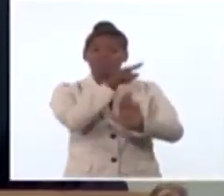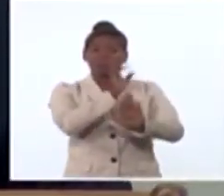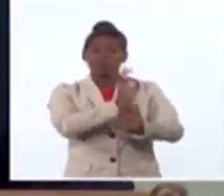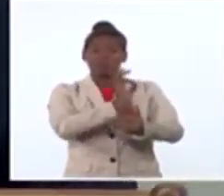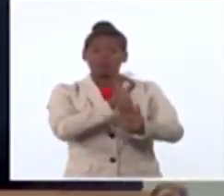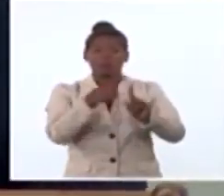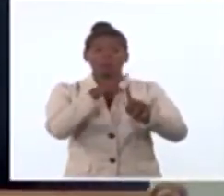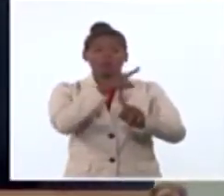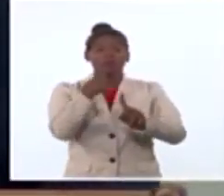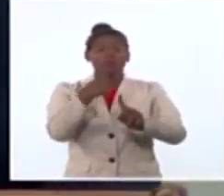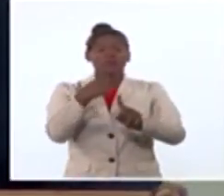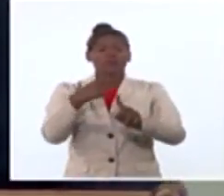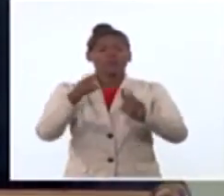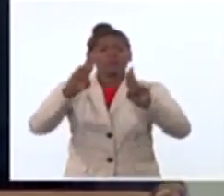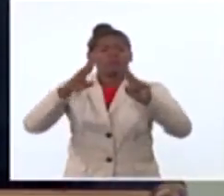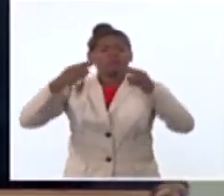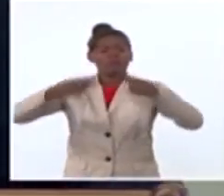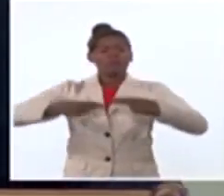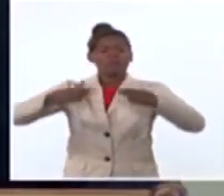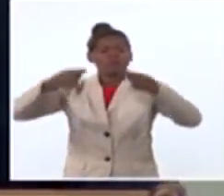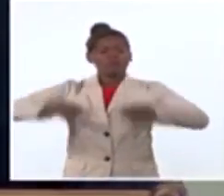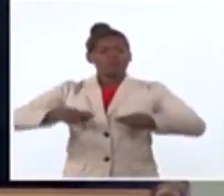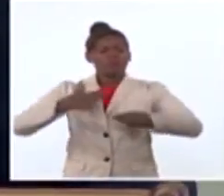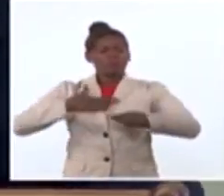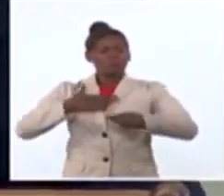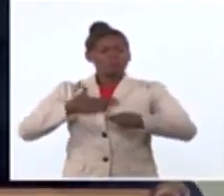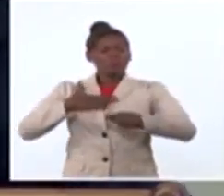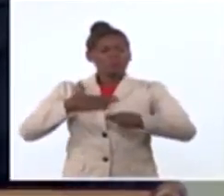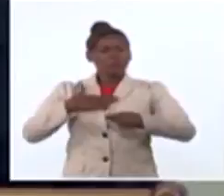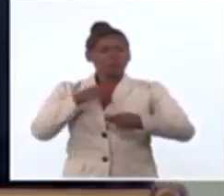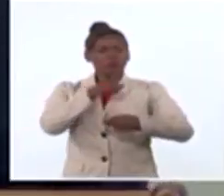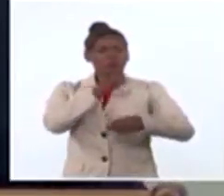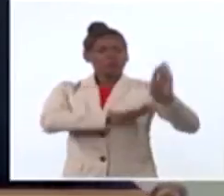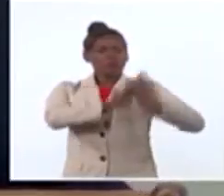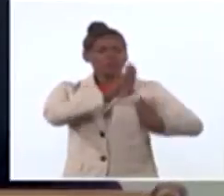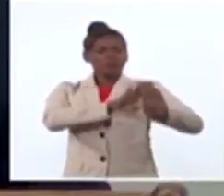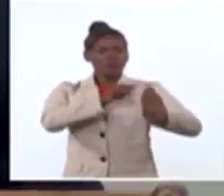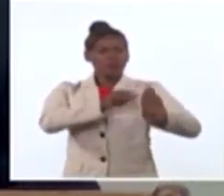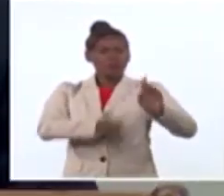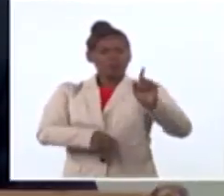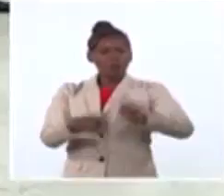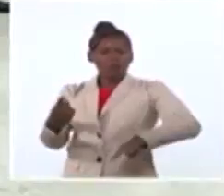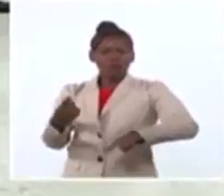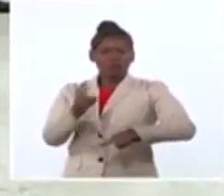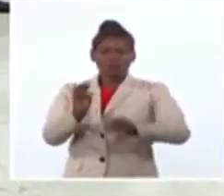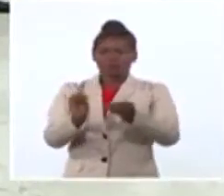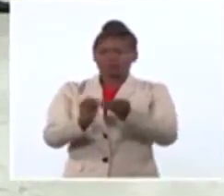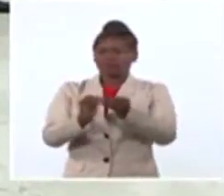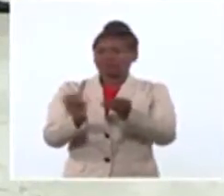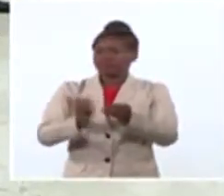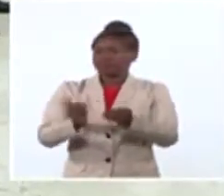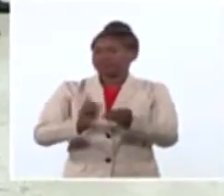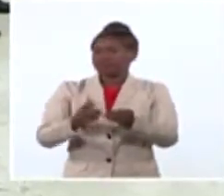trata de personas, que crea situaciones